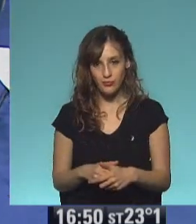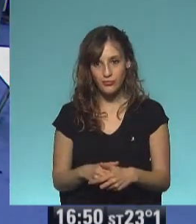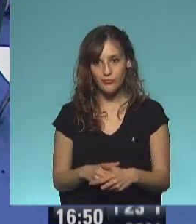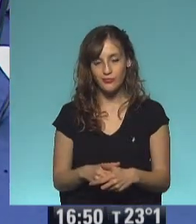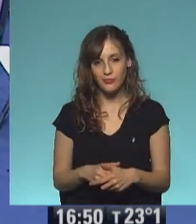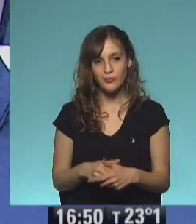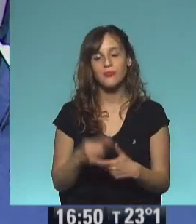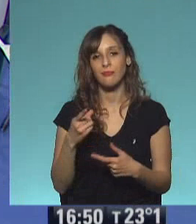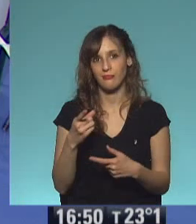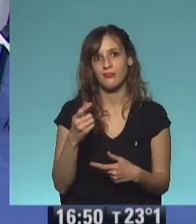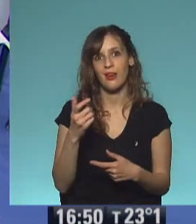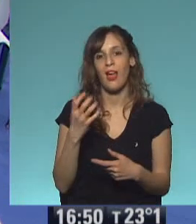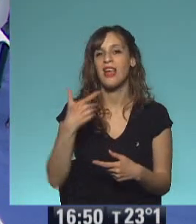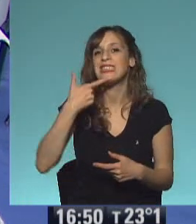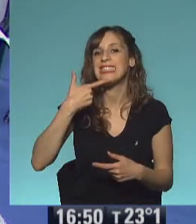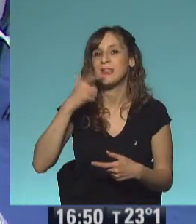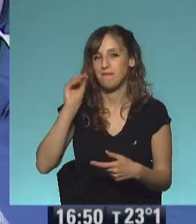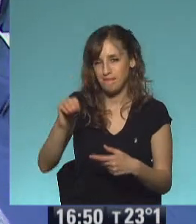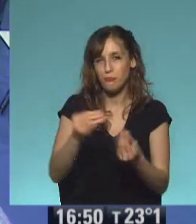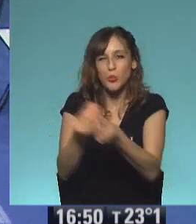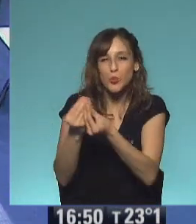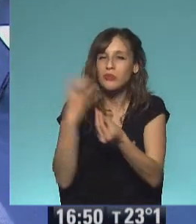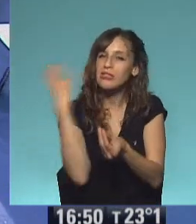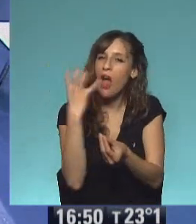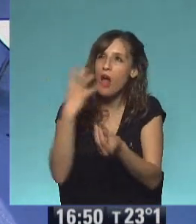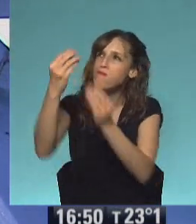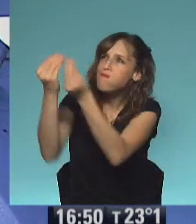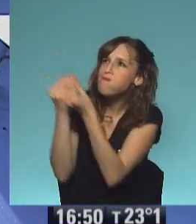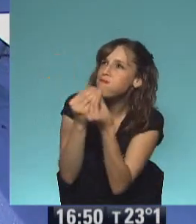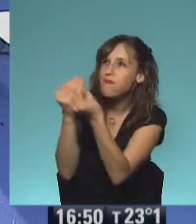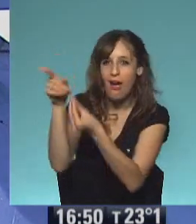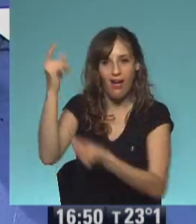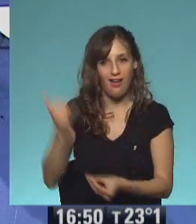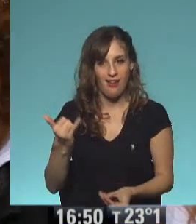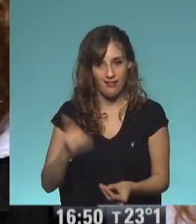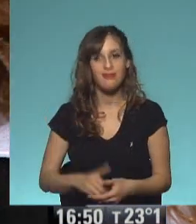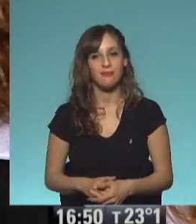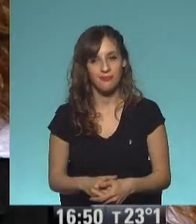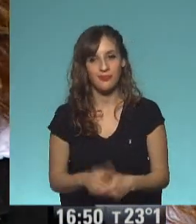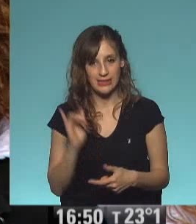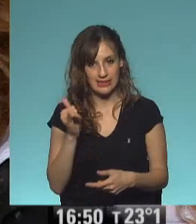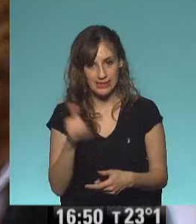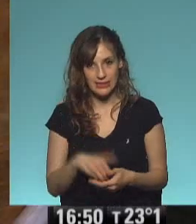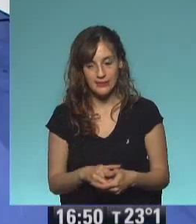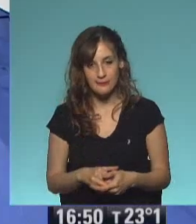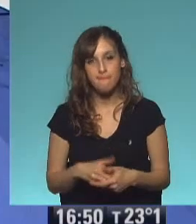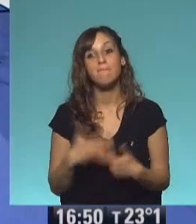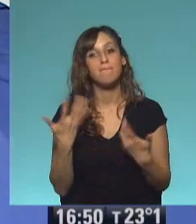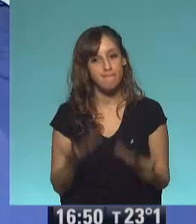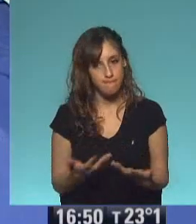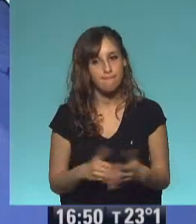plural que son varias manzanas exactamente por ahora estamos hablando de muchas manzanas las abierto por las ganas